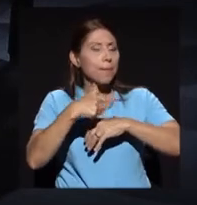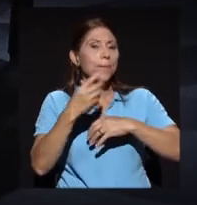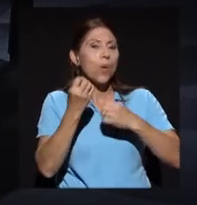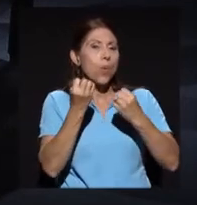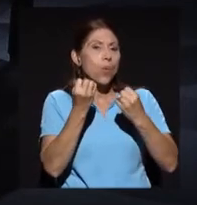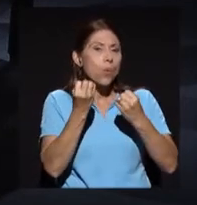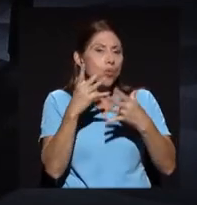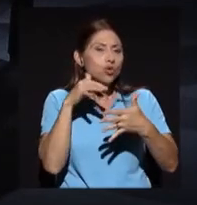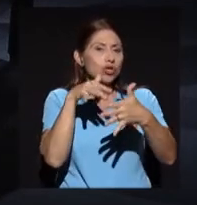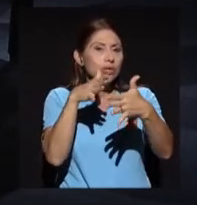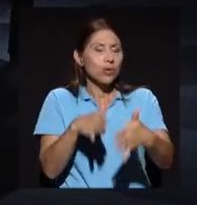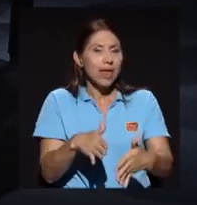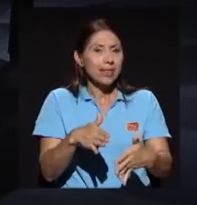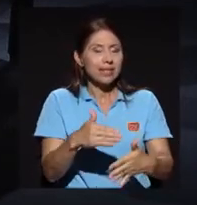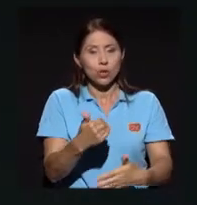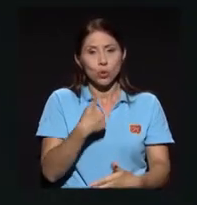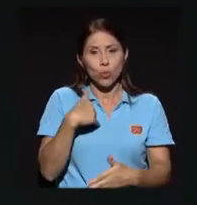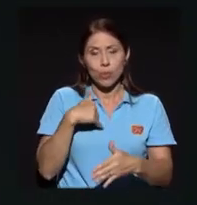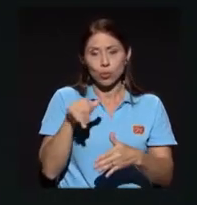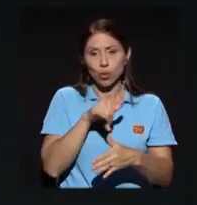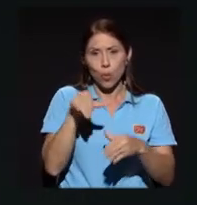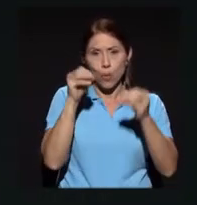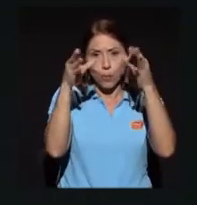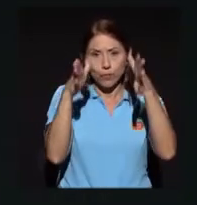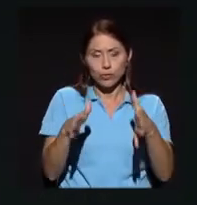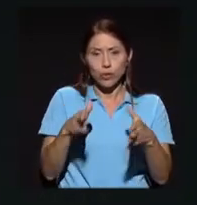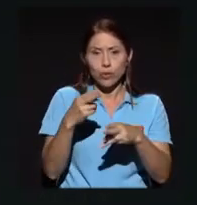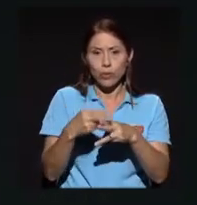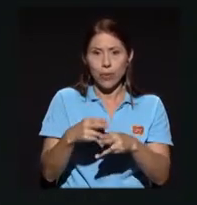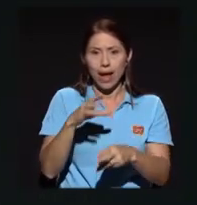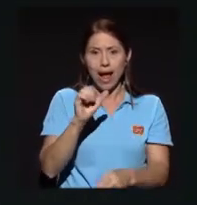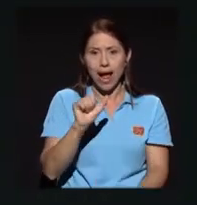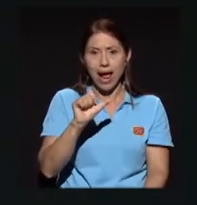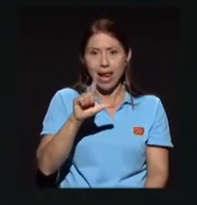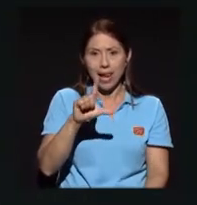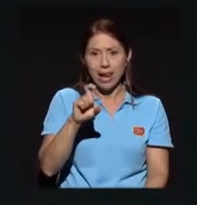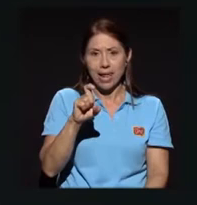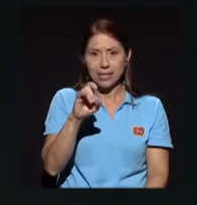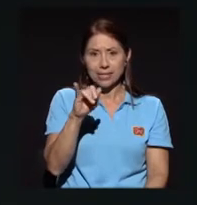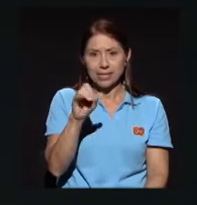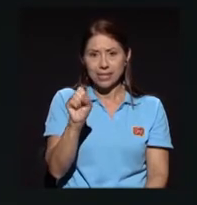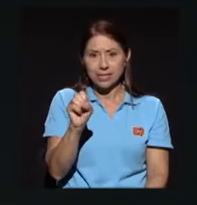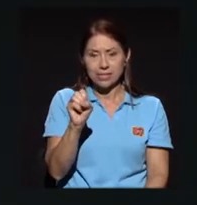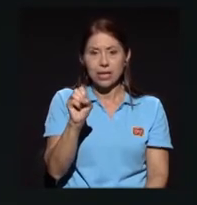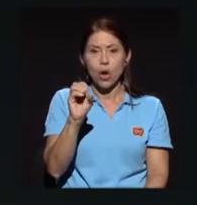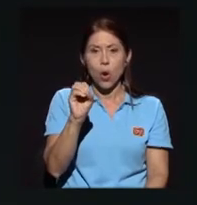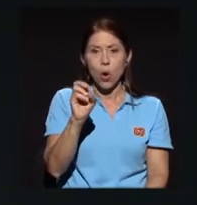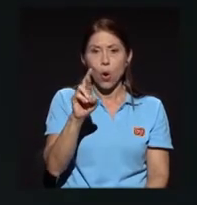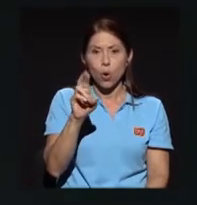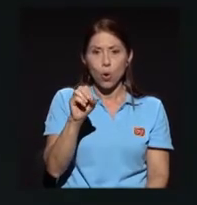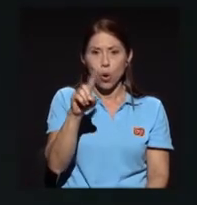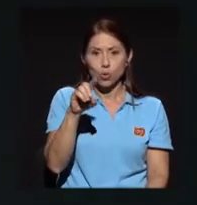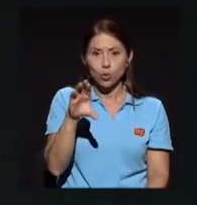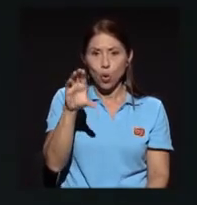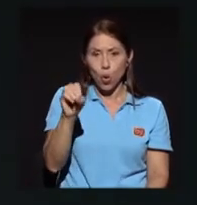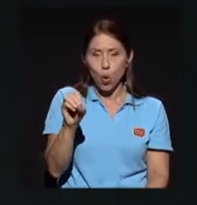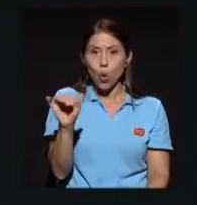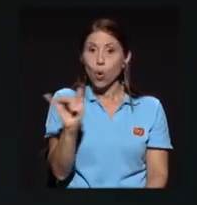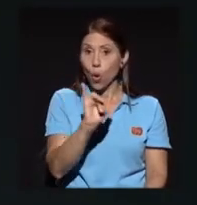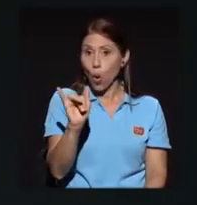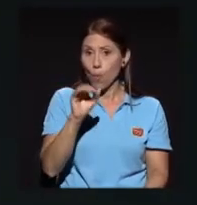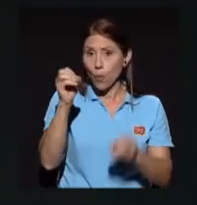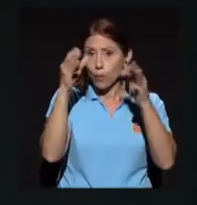estudiantes tuvimos a don Alexis Orozco como el riguroso